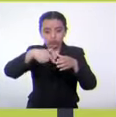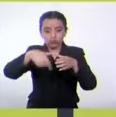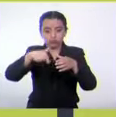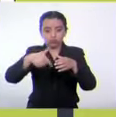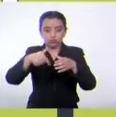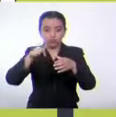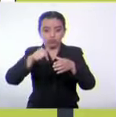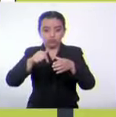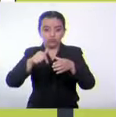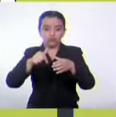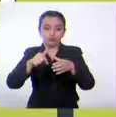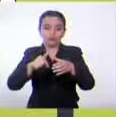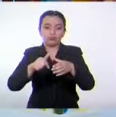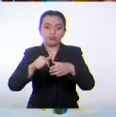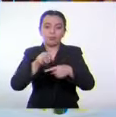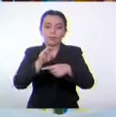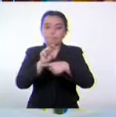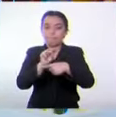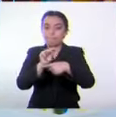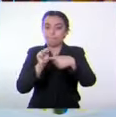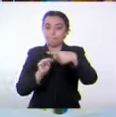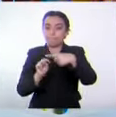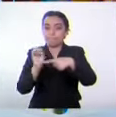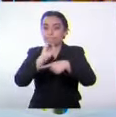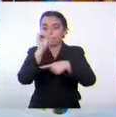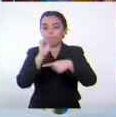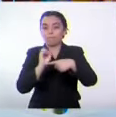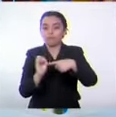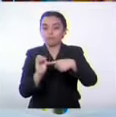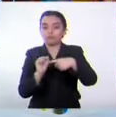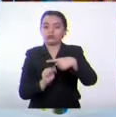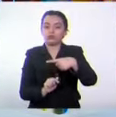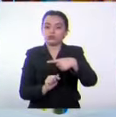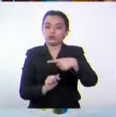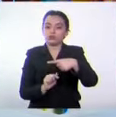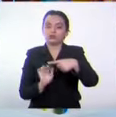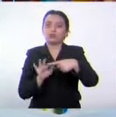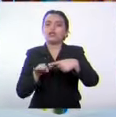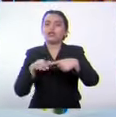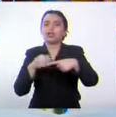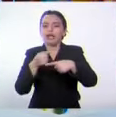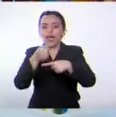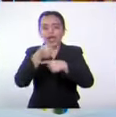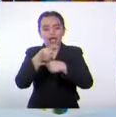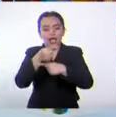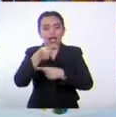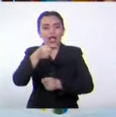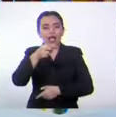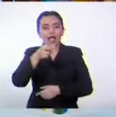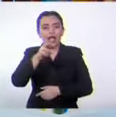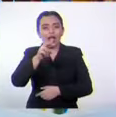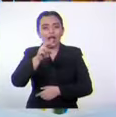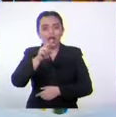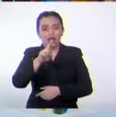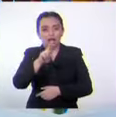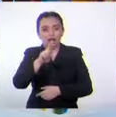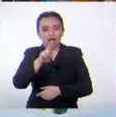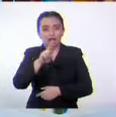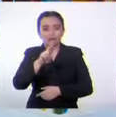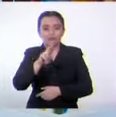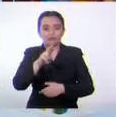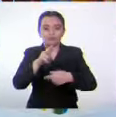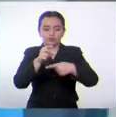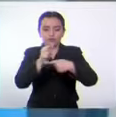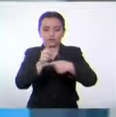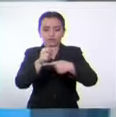porcentaje en masa sobre masa, que nos dice la cantidad en gramos de soluto que hay en 100 gramos de